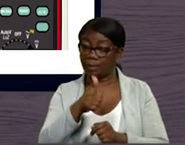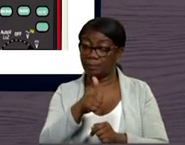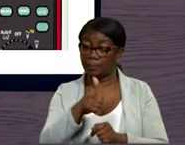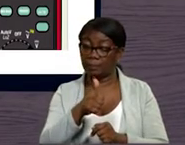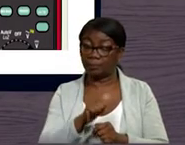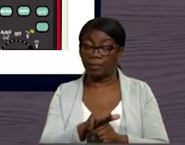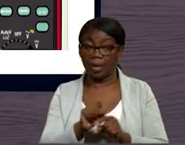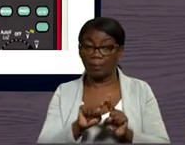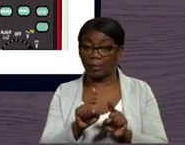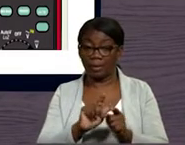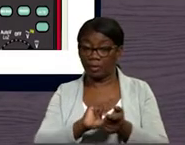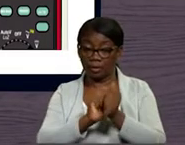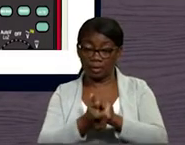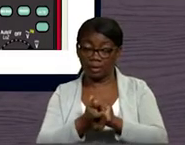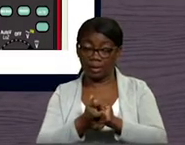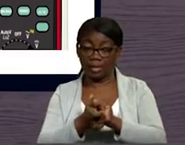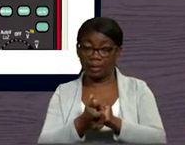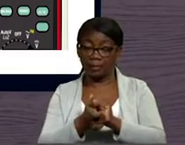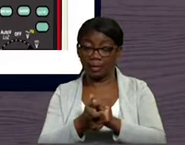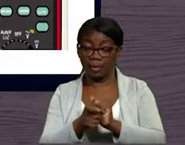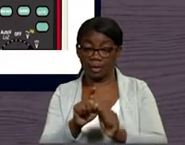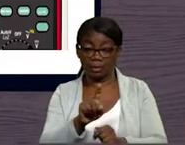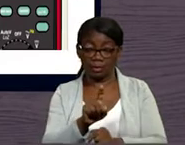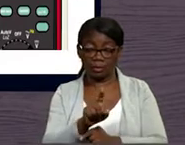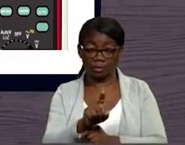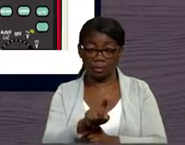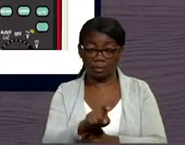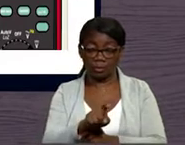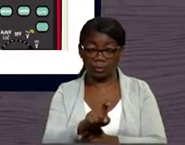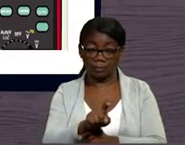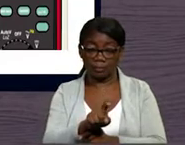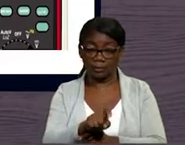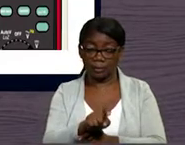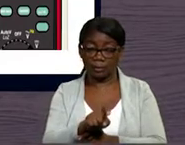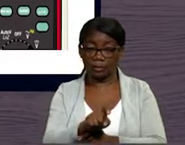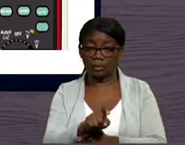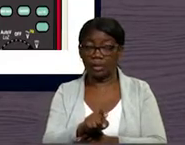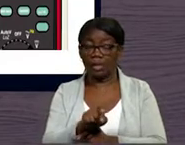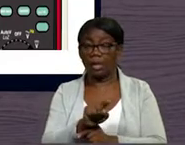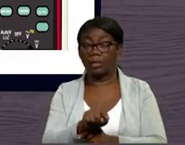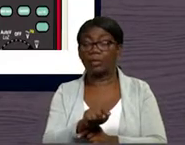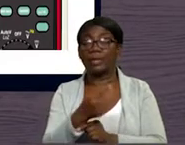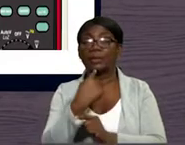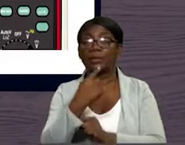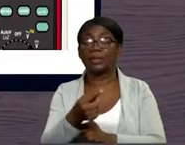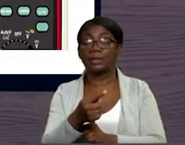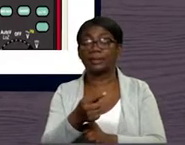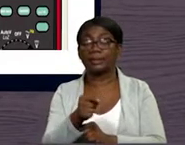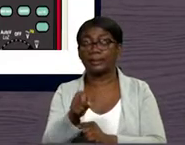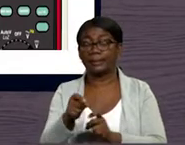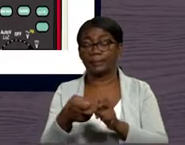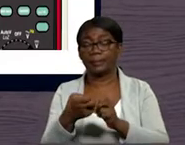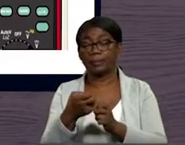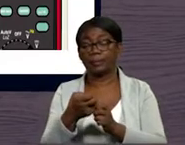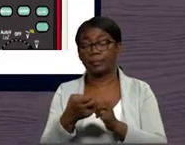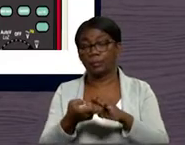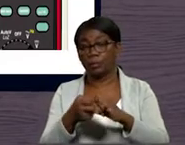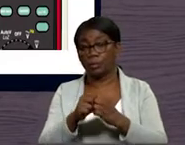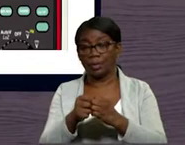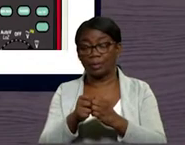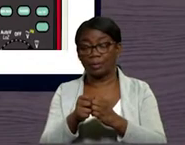Pero si no hace ese cambio, al palparlo, su parte externa, lo que indica es que hay un problema